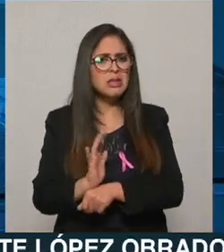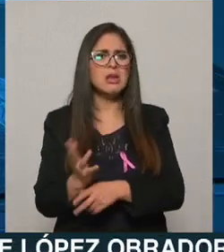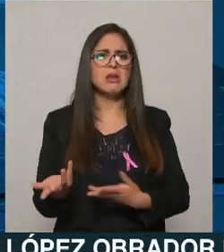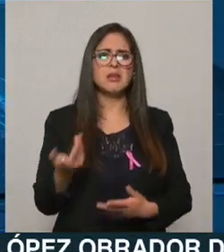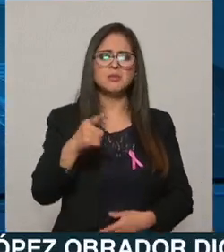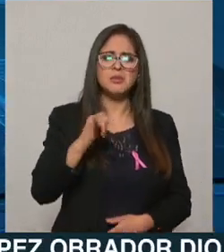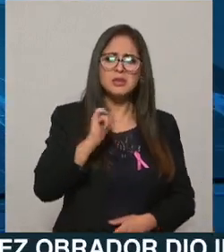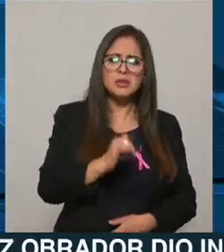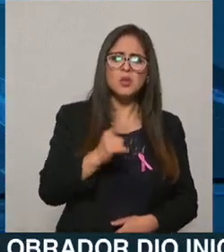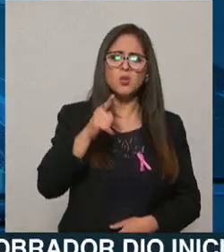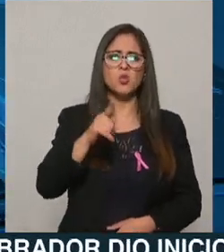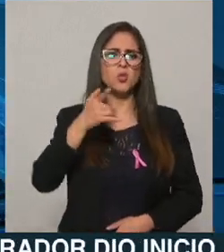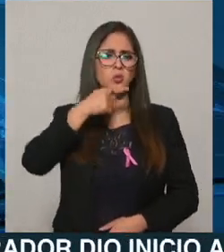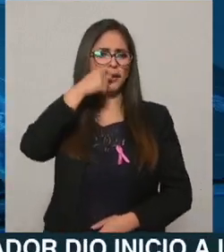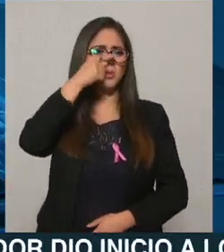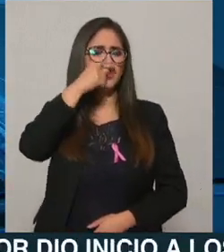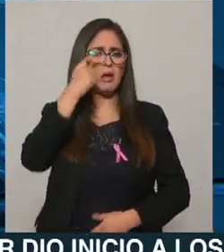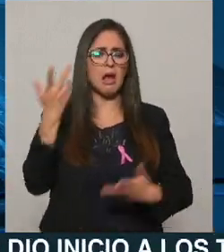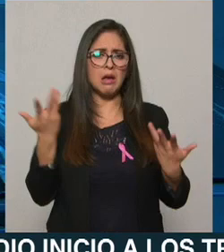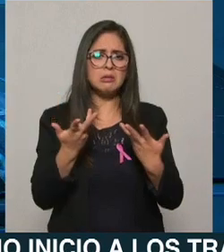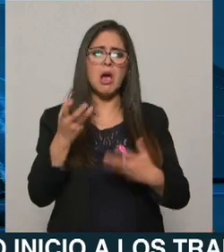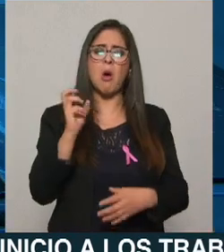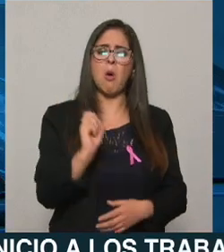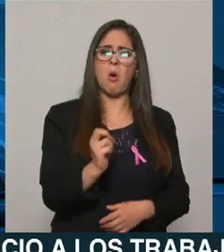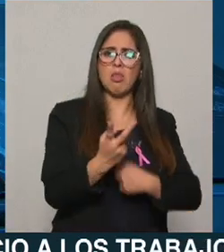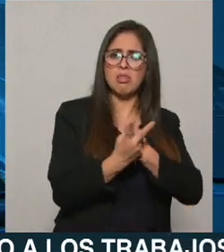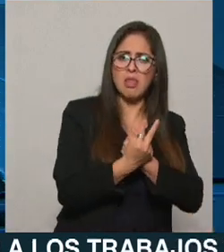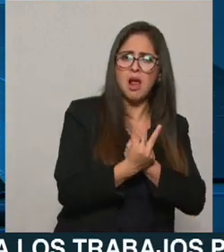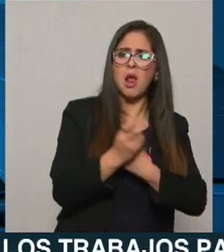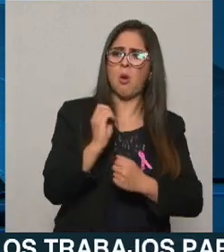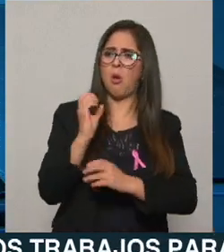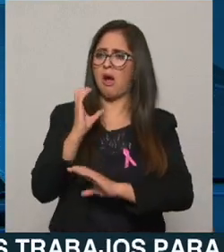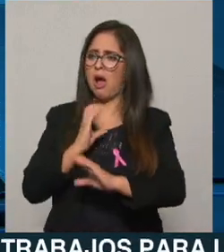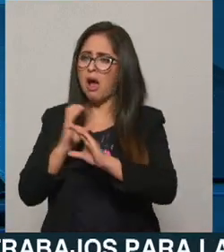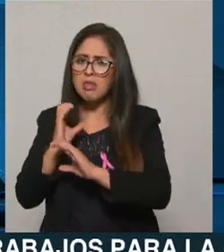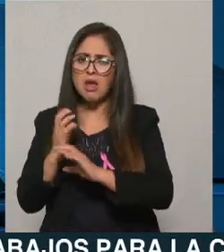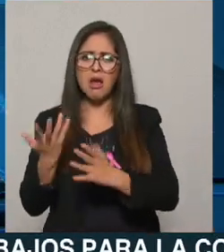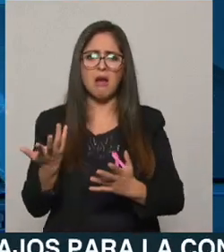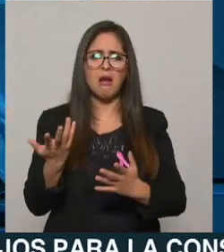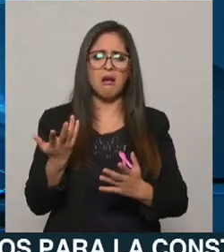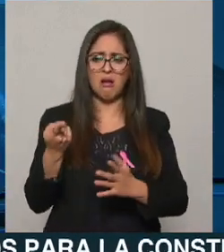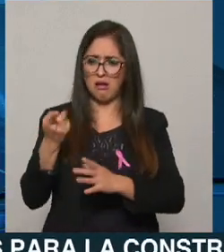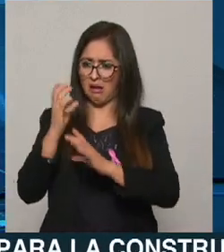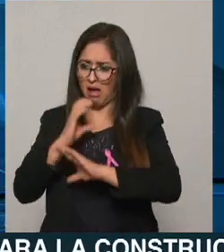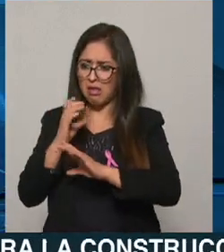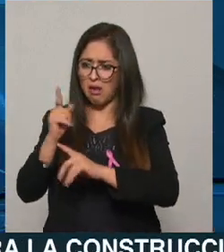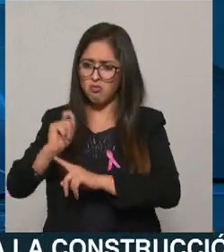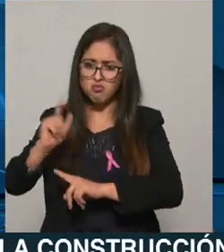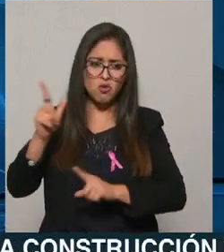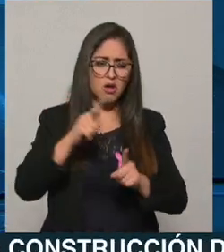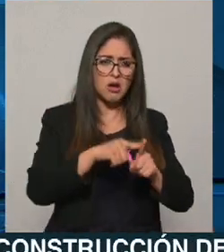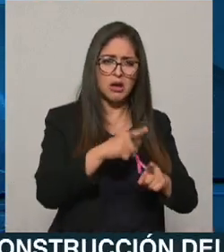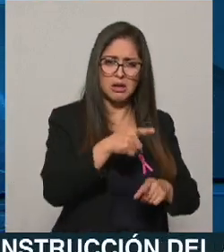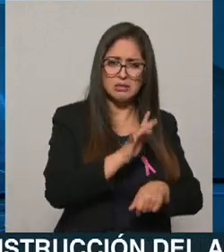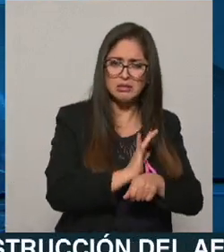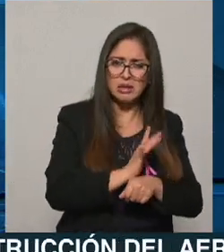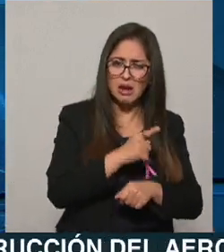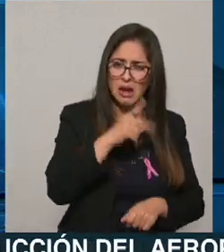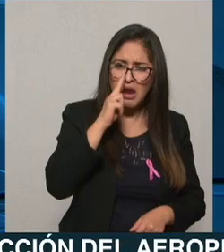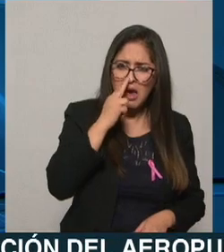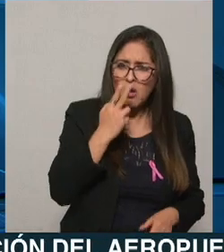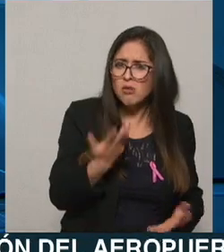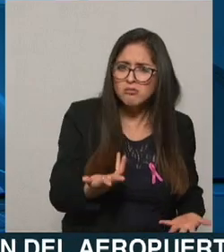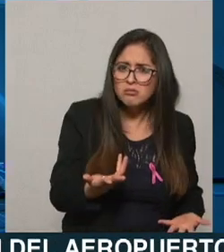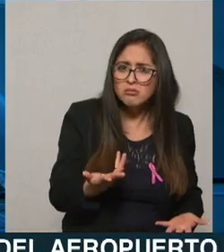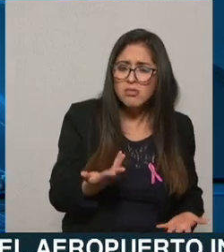ser nice o hacer tele o cantar era nice o hacer cine era naco. Y ahora me da mucha risa porque resulta